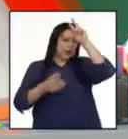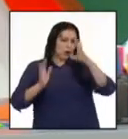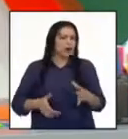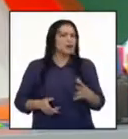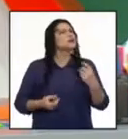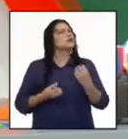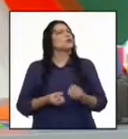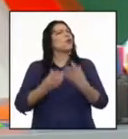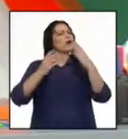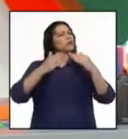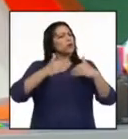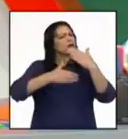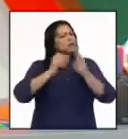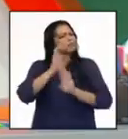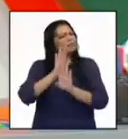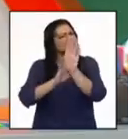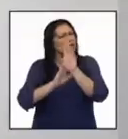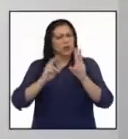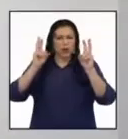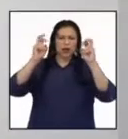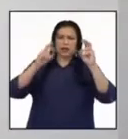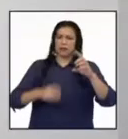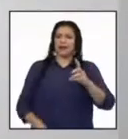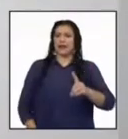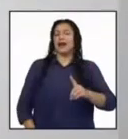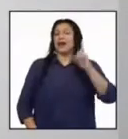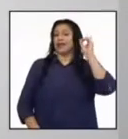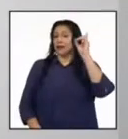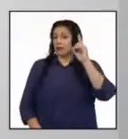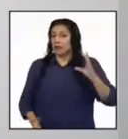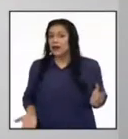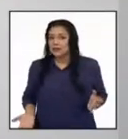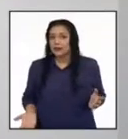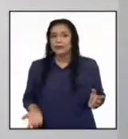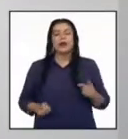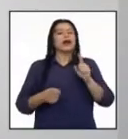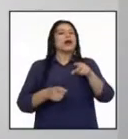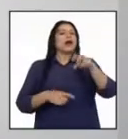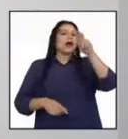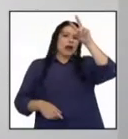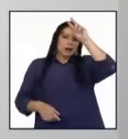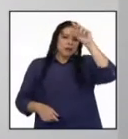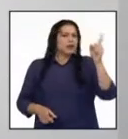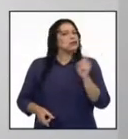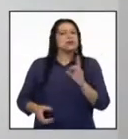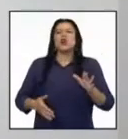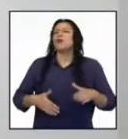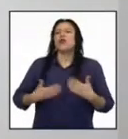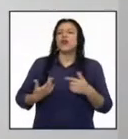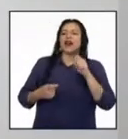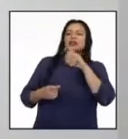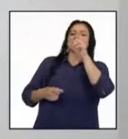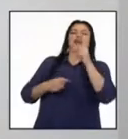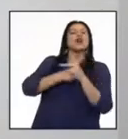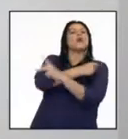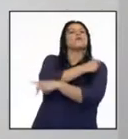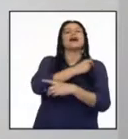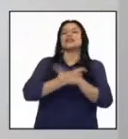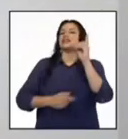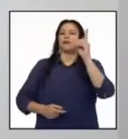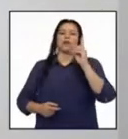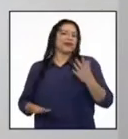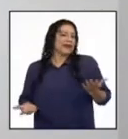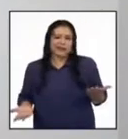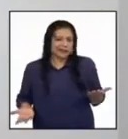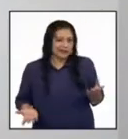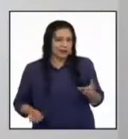el Perú en la consolidación del régimen democrático? Según Poulsen, el Perú no podía considerarse un país